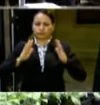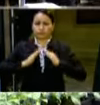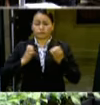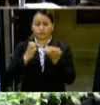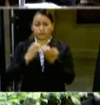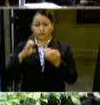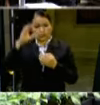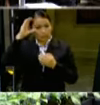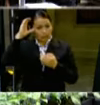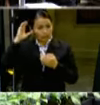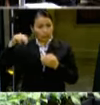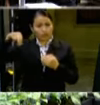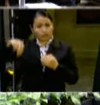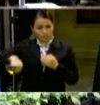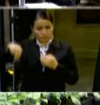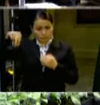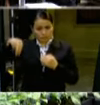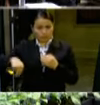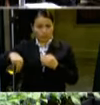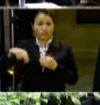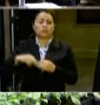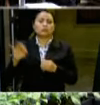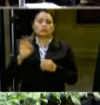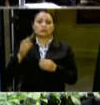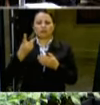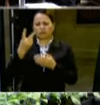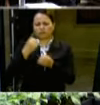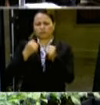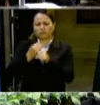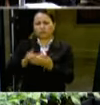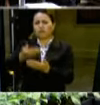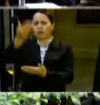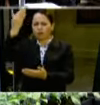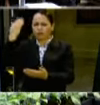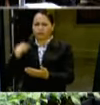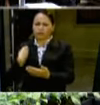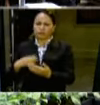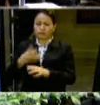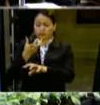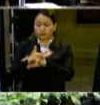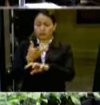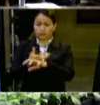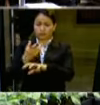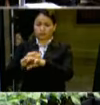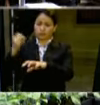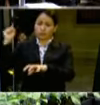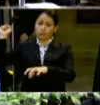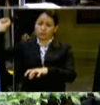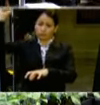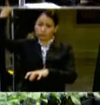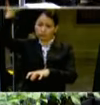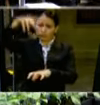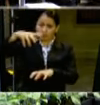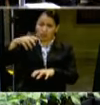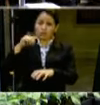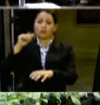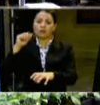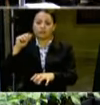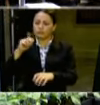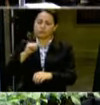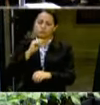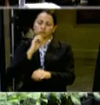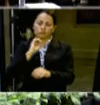Norte hace casi 2 años anunció que quizás haría un ataque nuclear hacia los Estados Unidos, que no hizo, Estados Unidos